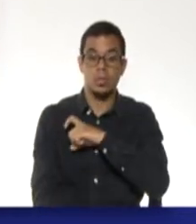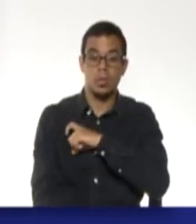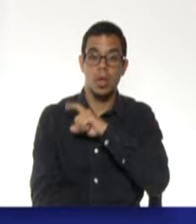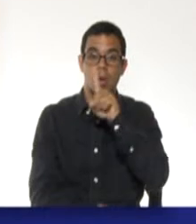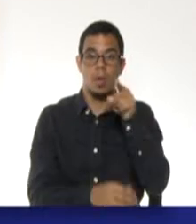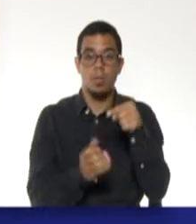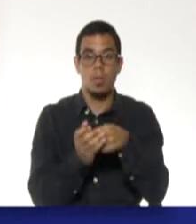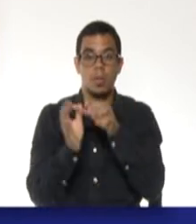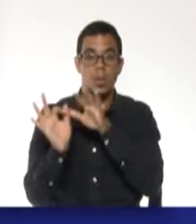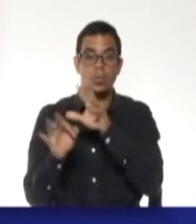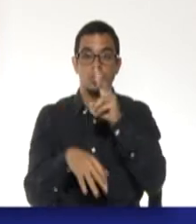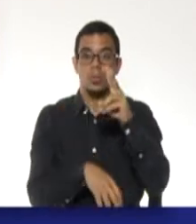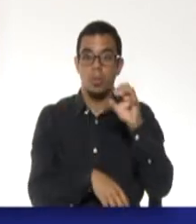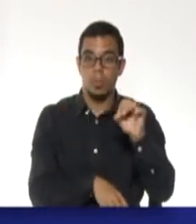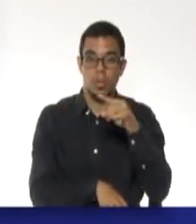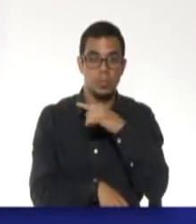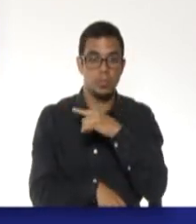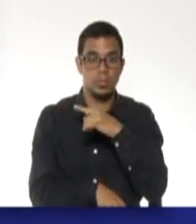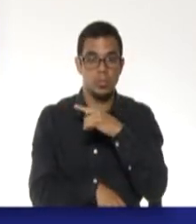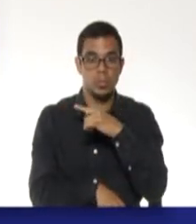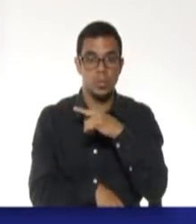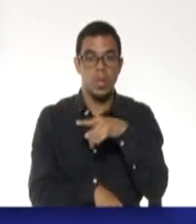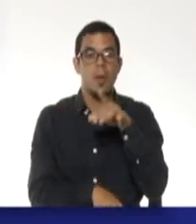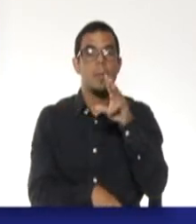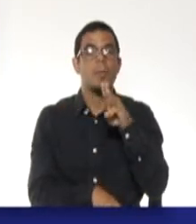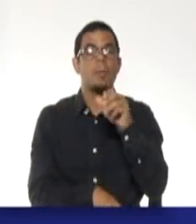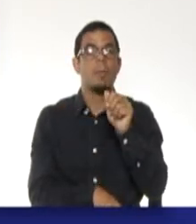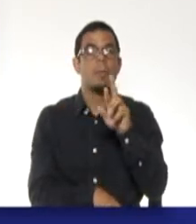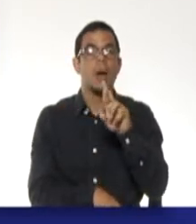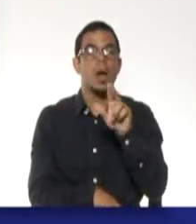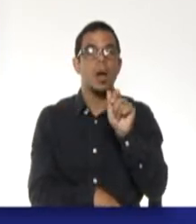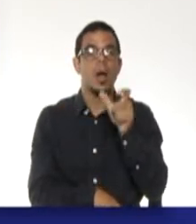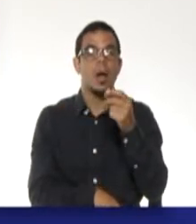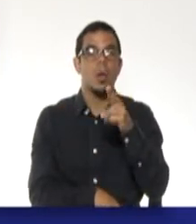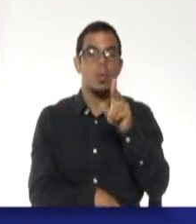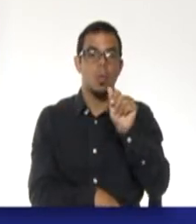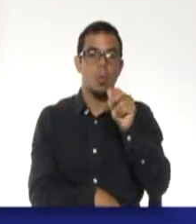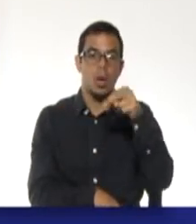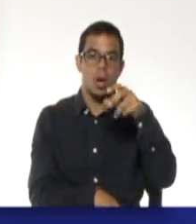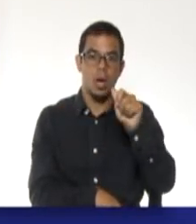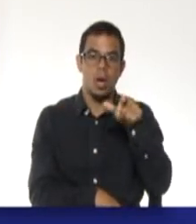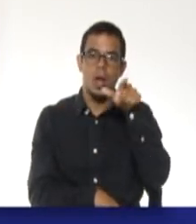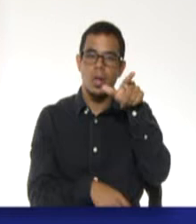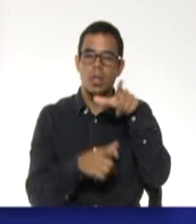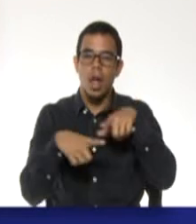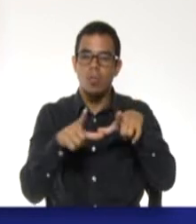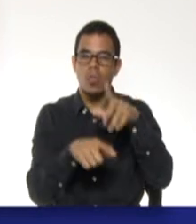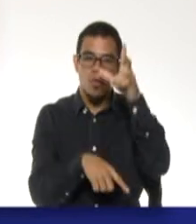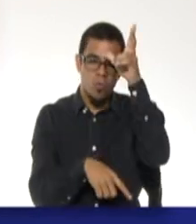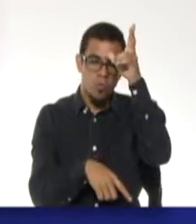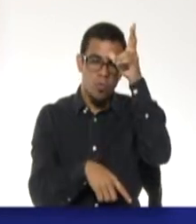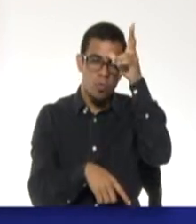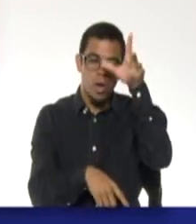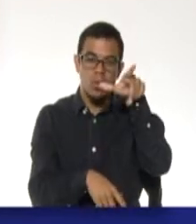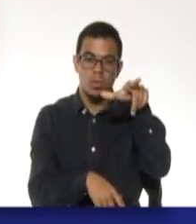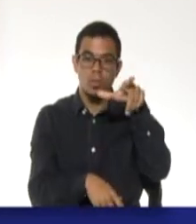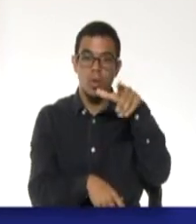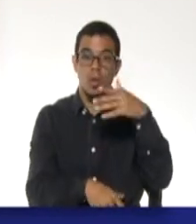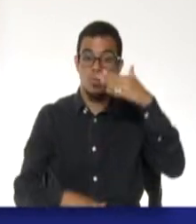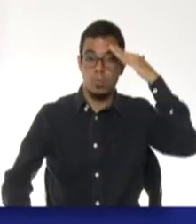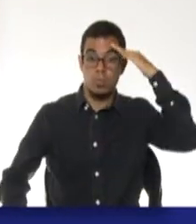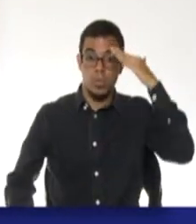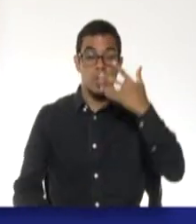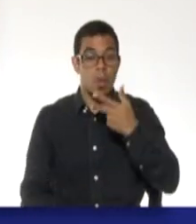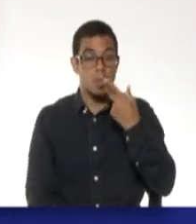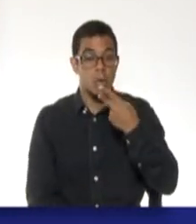de 1820 en la península de Paraguaná, territorio del actual estado Falcón. Fue un destacado